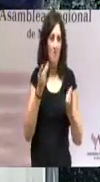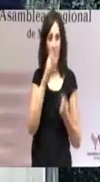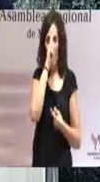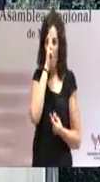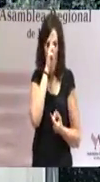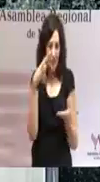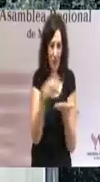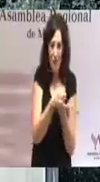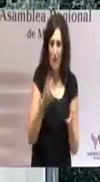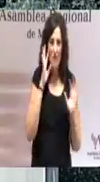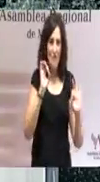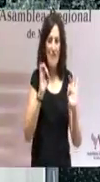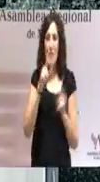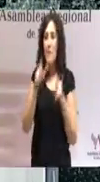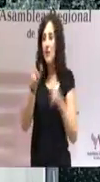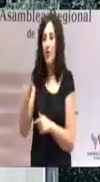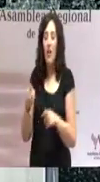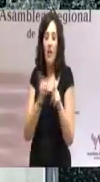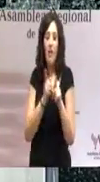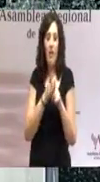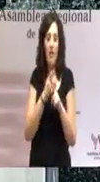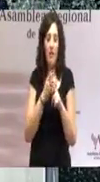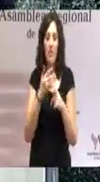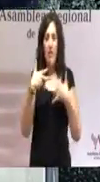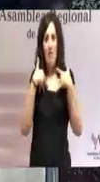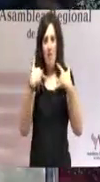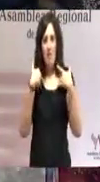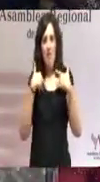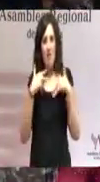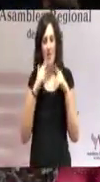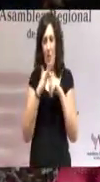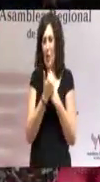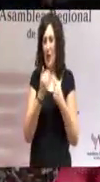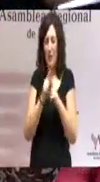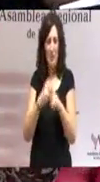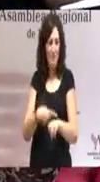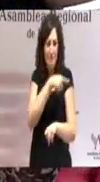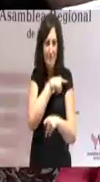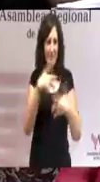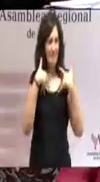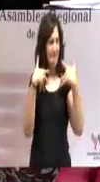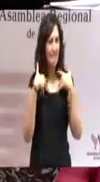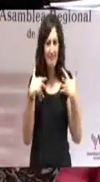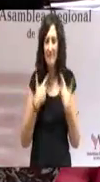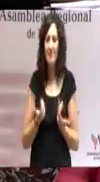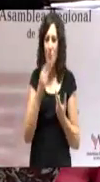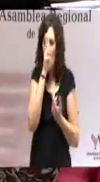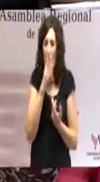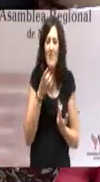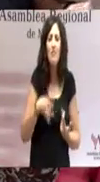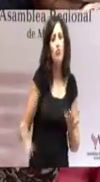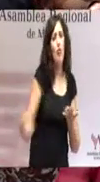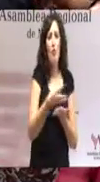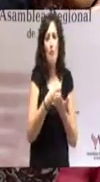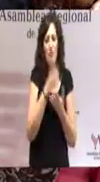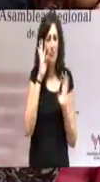pobreza? ¿A quién no le preocupa que haya gente que esté todavía sufriendo situaciones dramáticas? ¿A quién no le preocupa eso? A todos nos